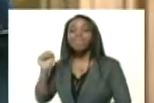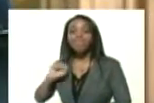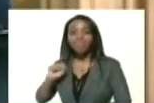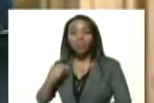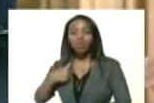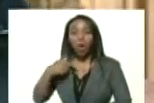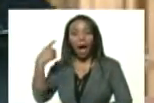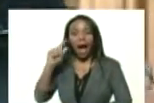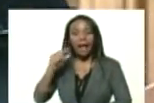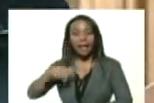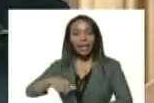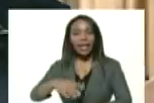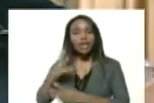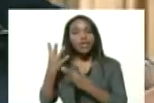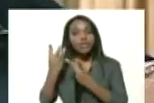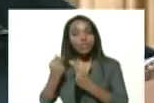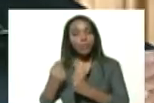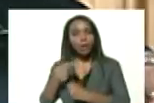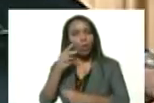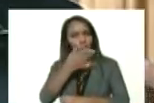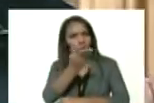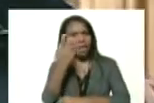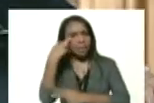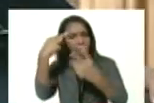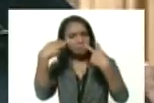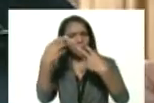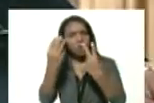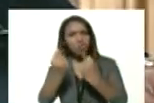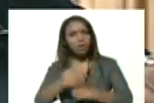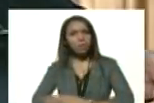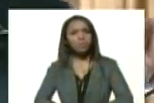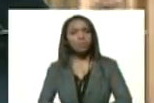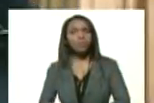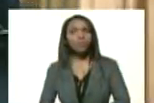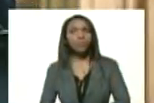números fíjense ustedes los números